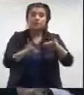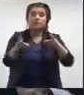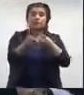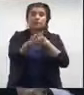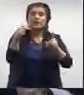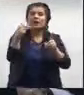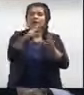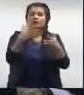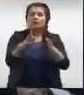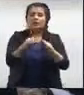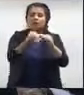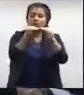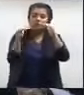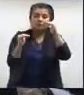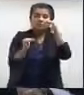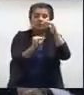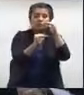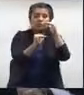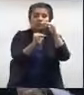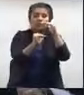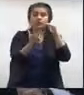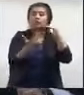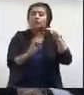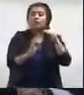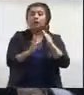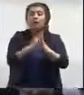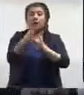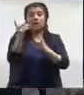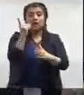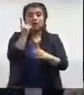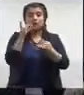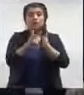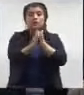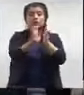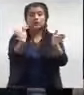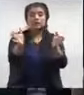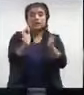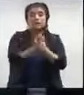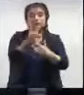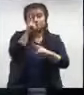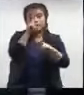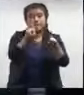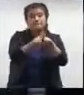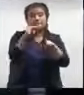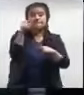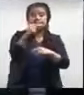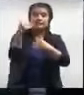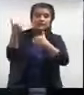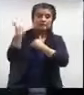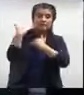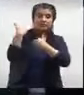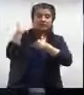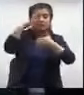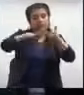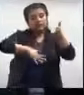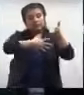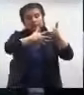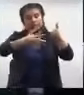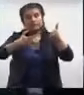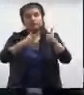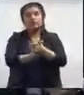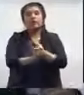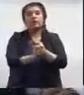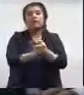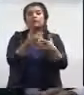Esta está subordinada jerárquicamente a la Dirección General. Es la responsable de la planificación y